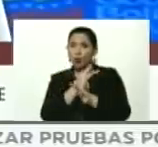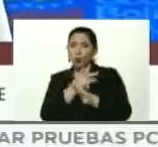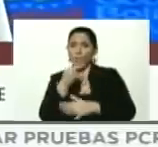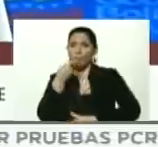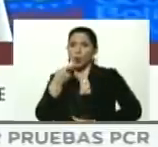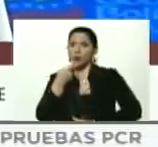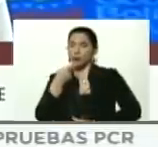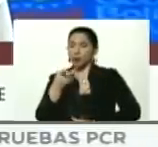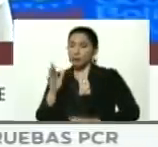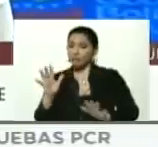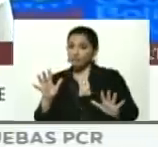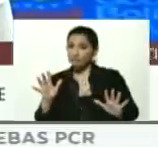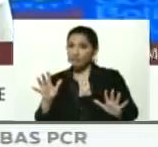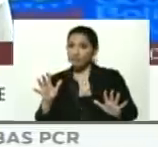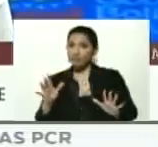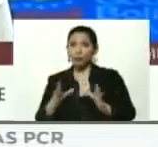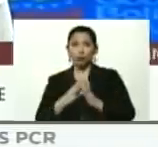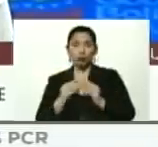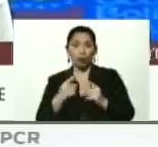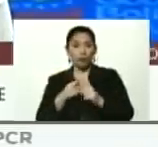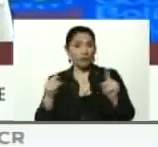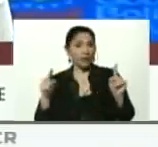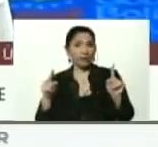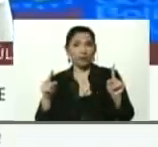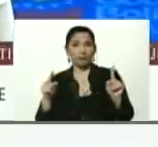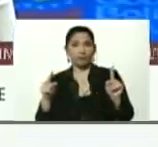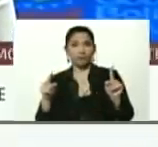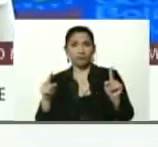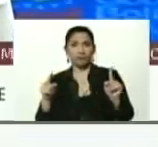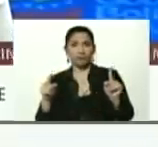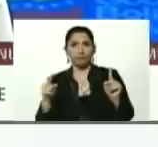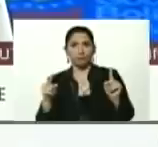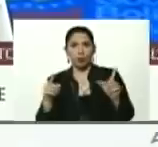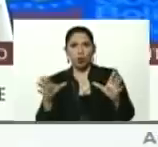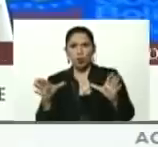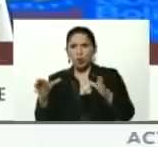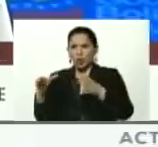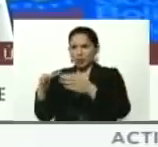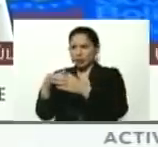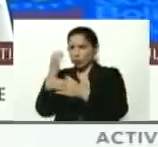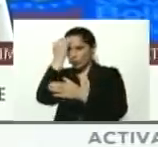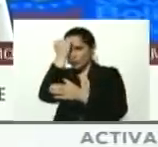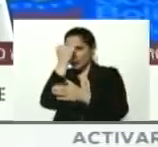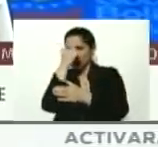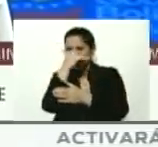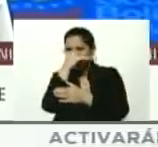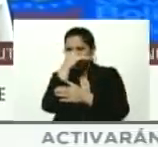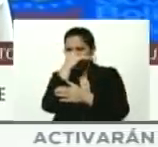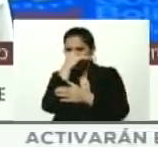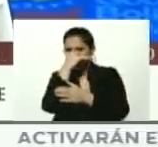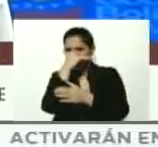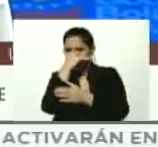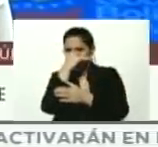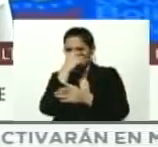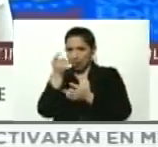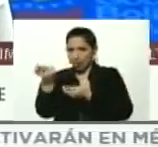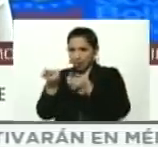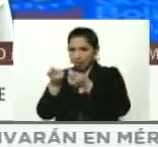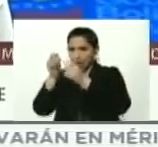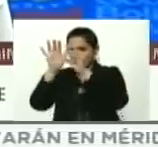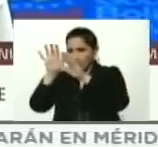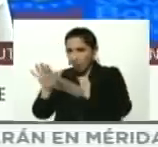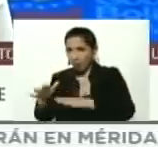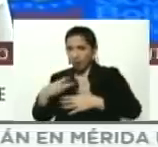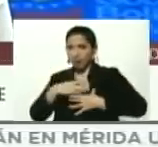política. Es todo lo contrario. Es la organización criminal al servicio de